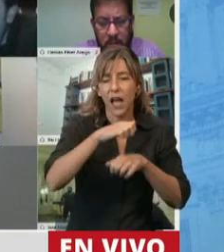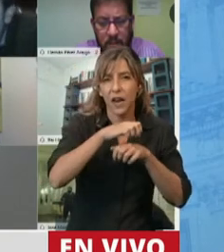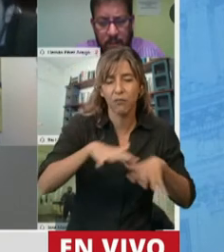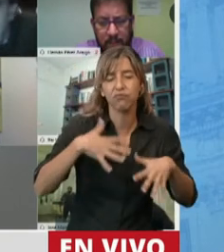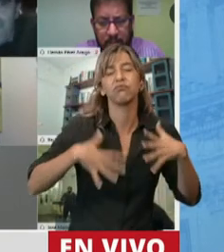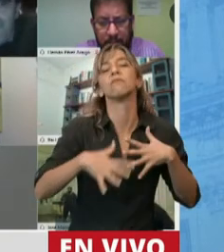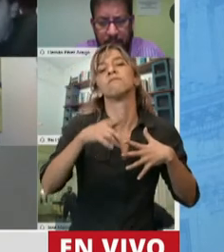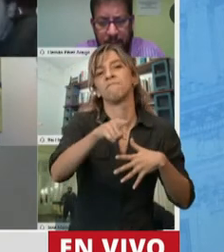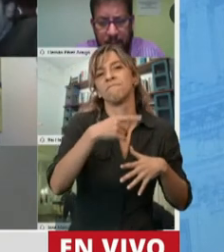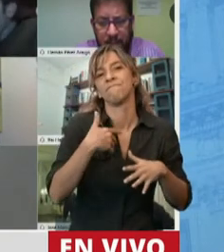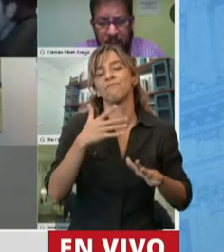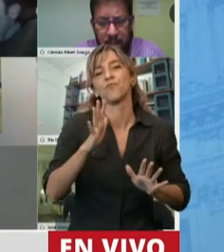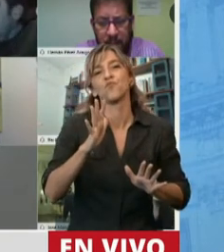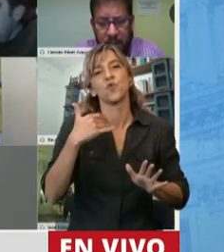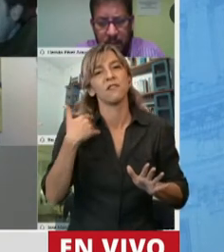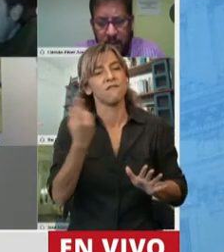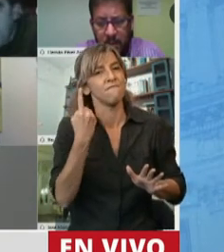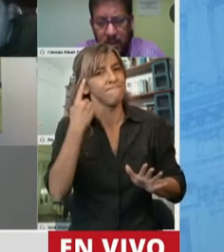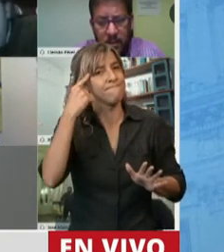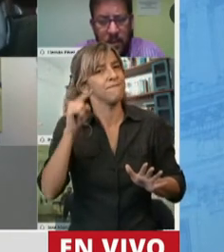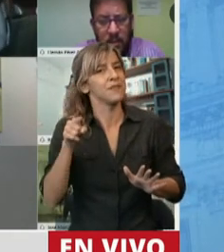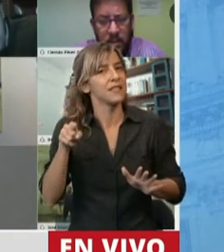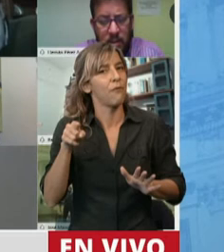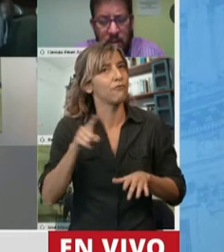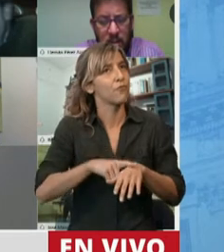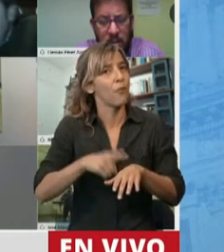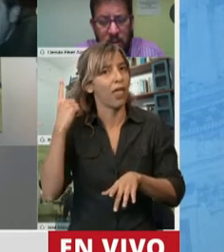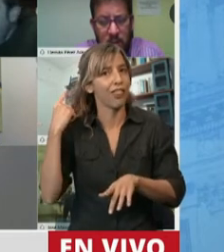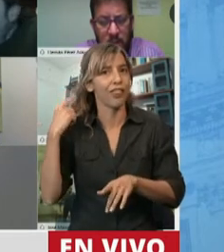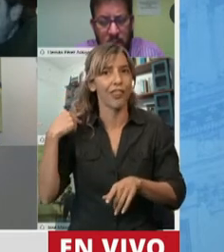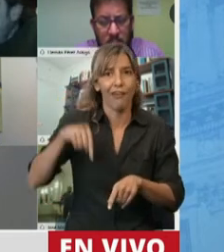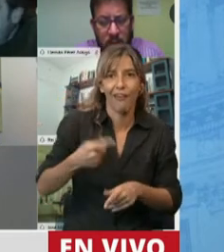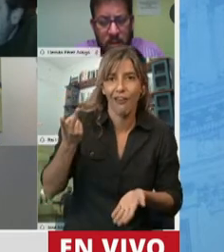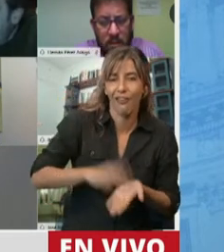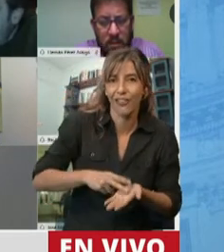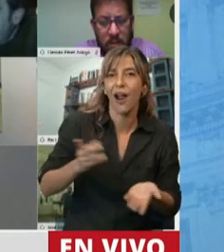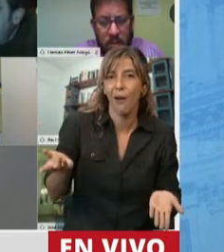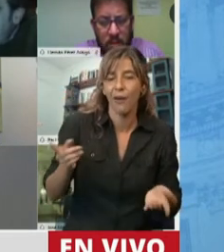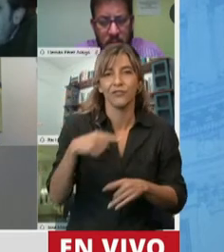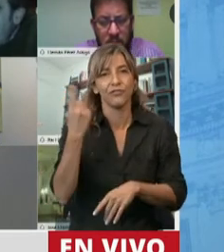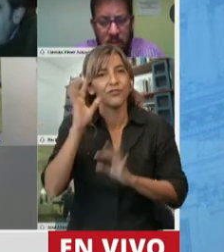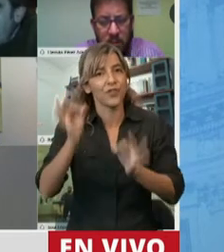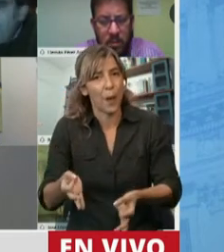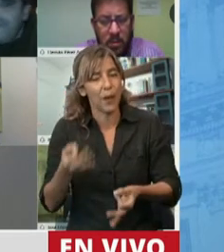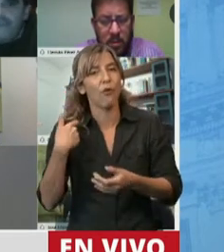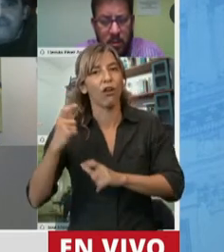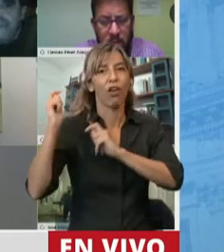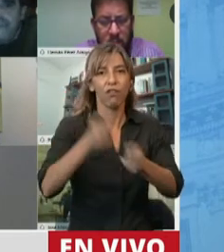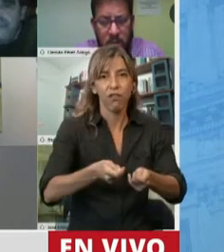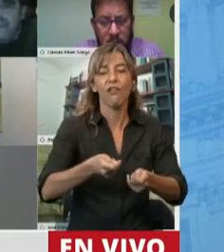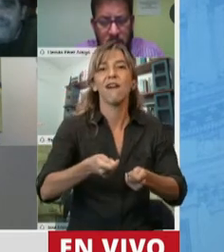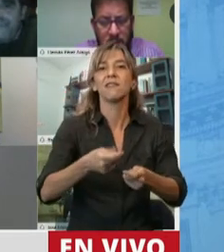al sancionar esta ley que regula la donación de plasma de los pacientes recuperados del COVID-19 y lanza una